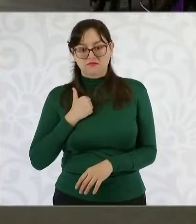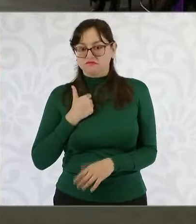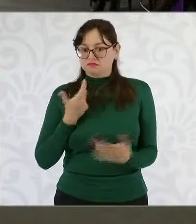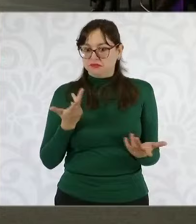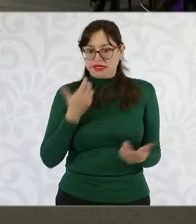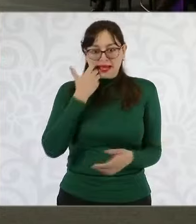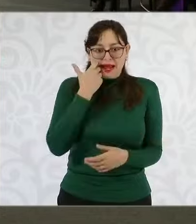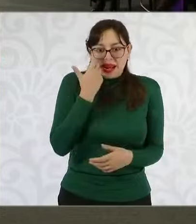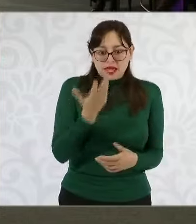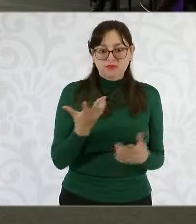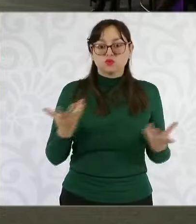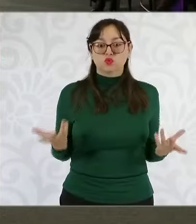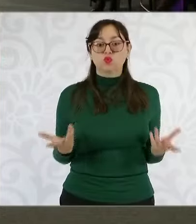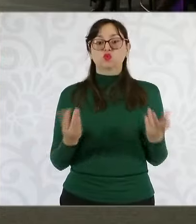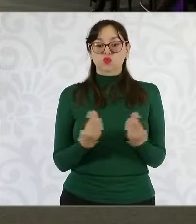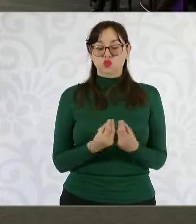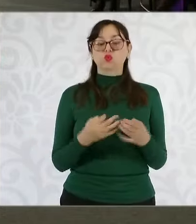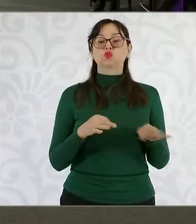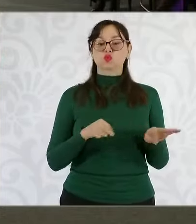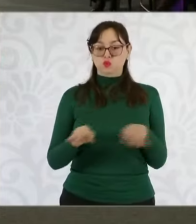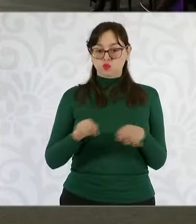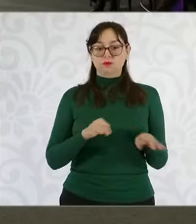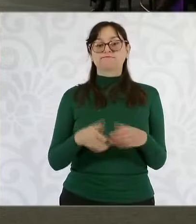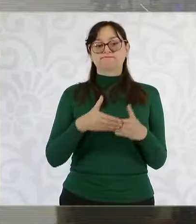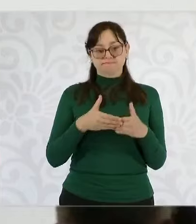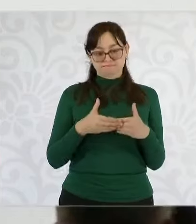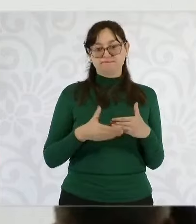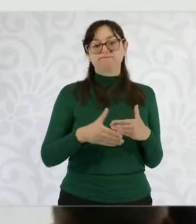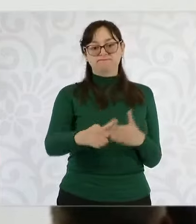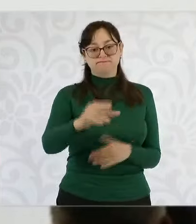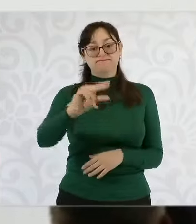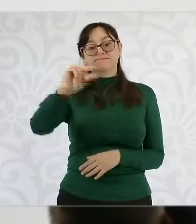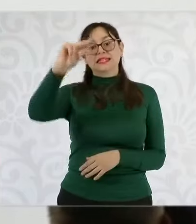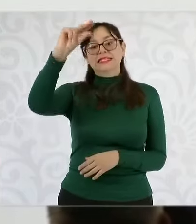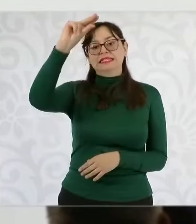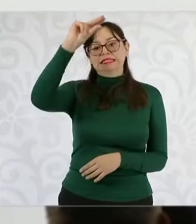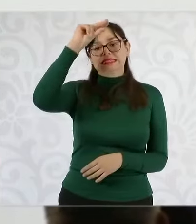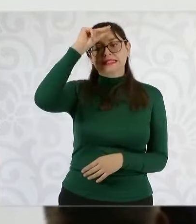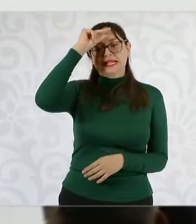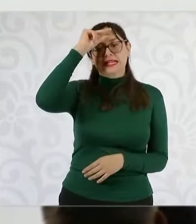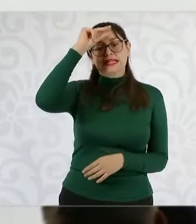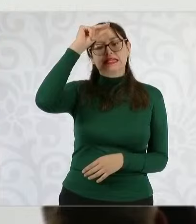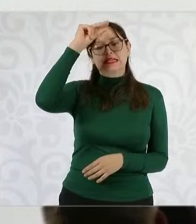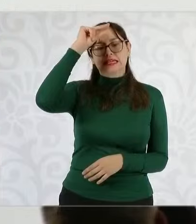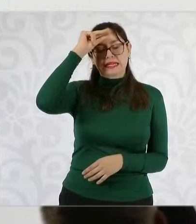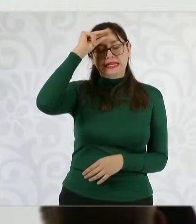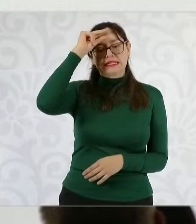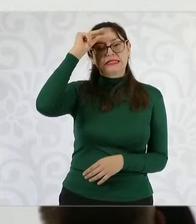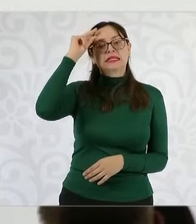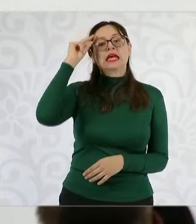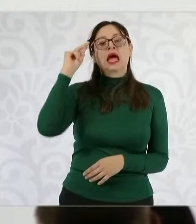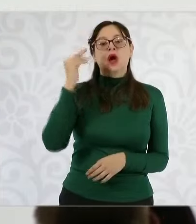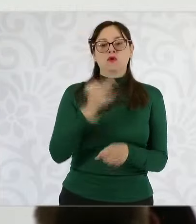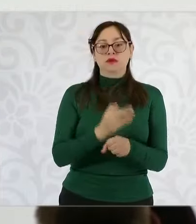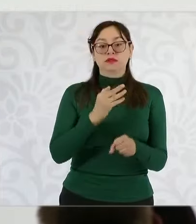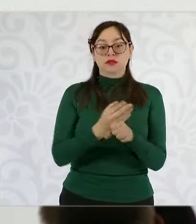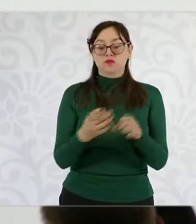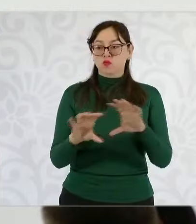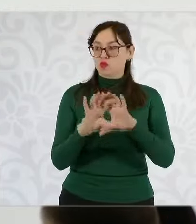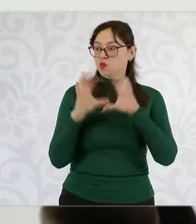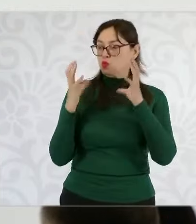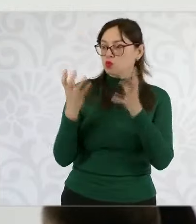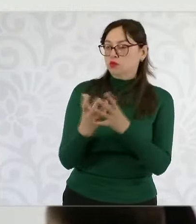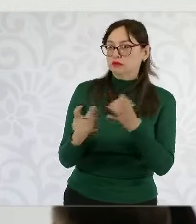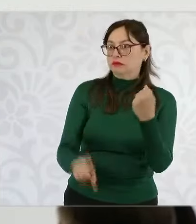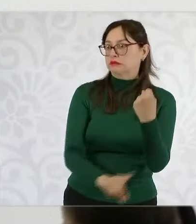pensamos que es una ruta adecuada, inteligente para la circunstancia que está viviendo el mundo.